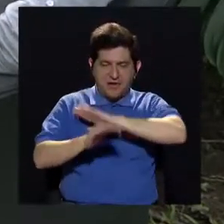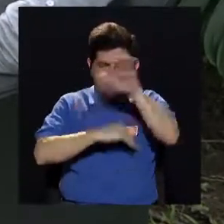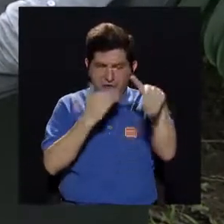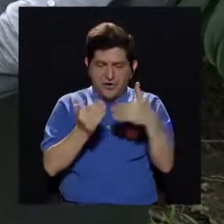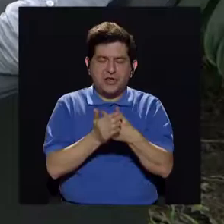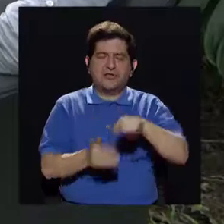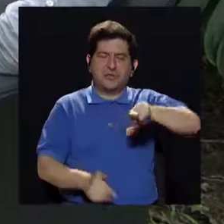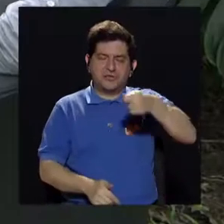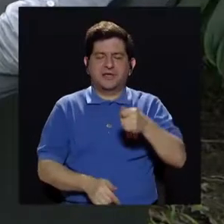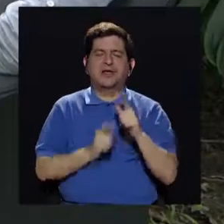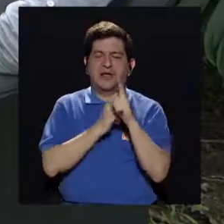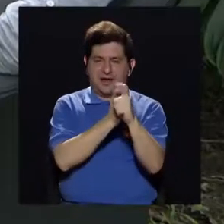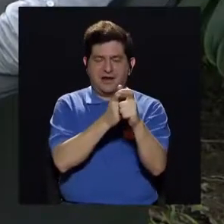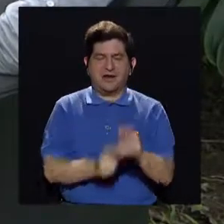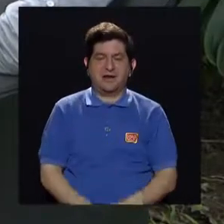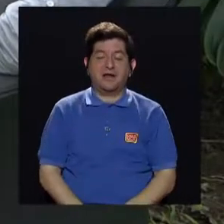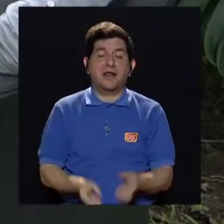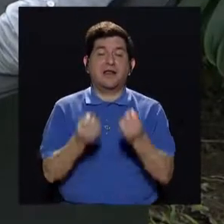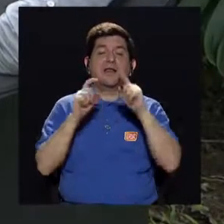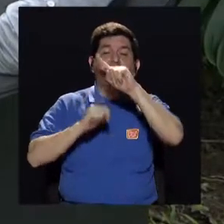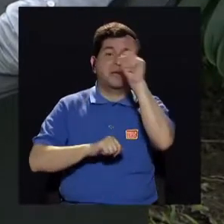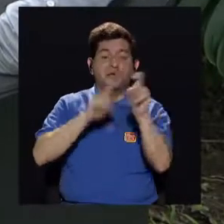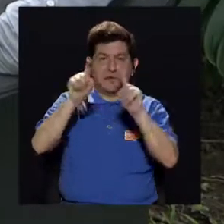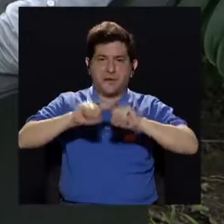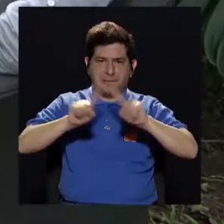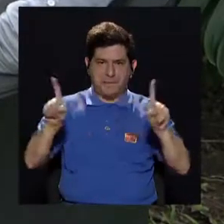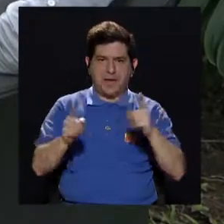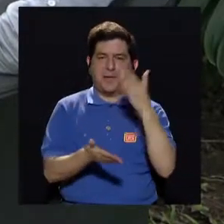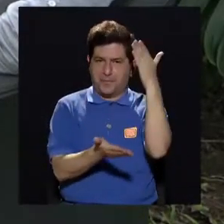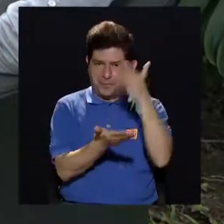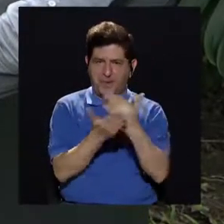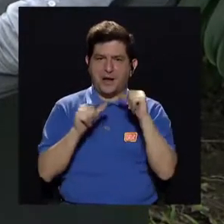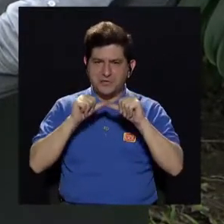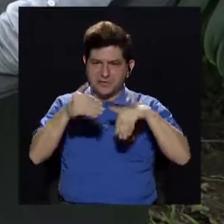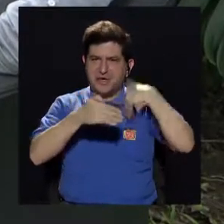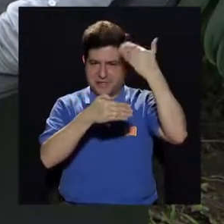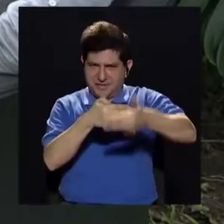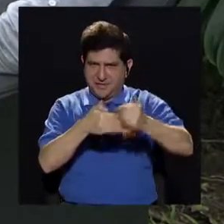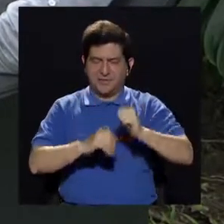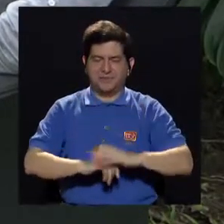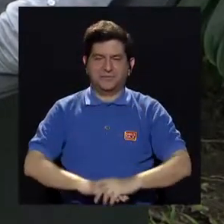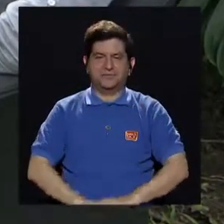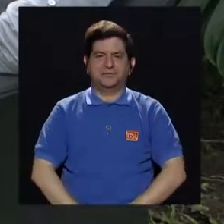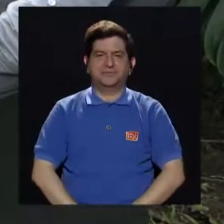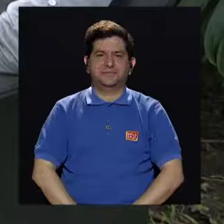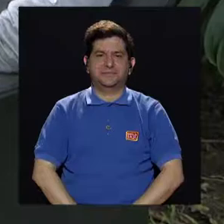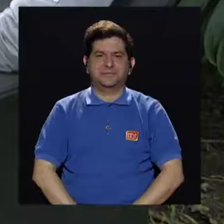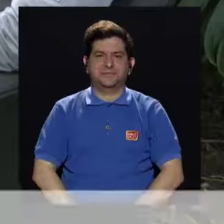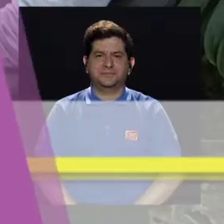a todos aquí en el canal corriendo, y entonces hay muchas preguntas, pero vamos a hacer esta pausa y luego regresamos con más.